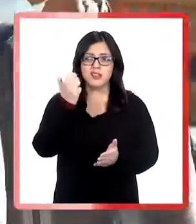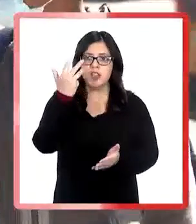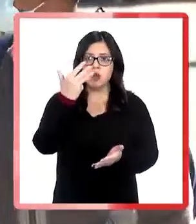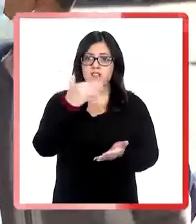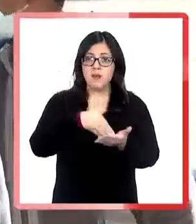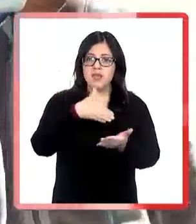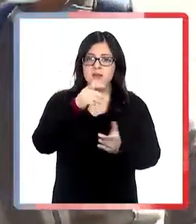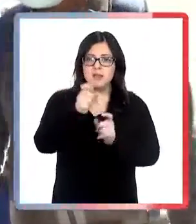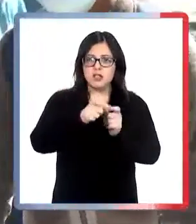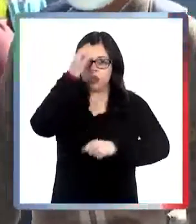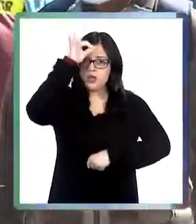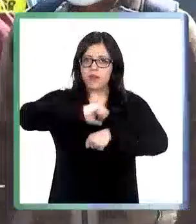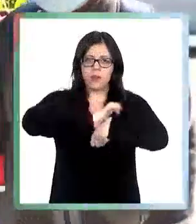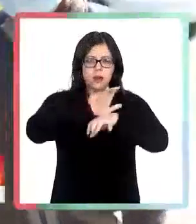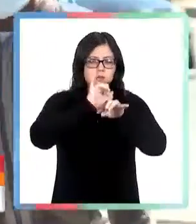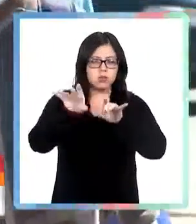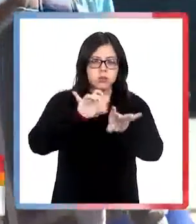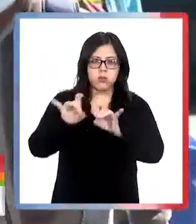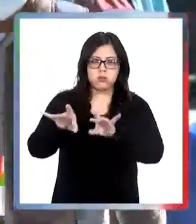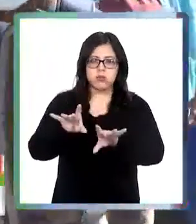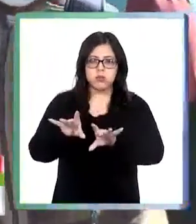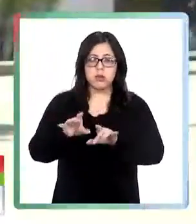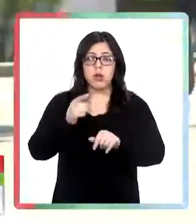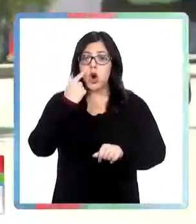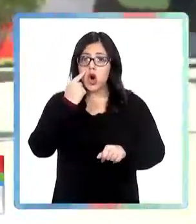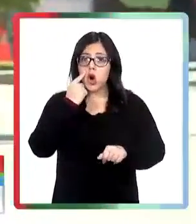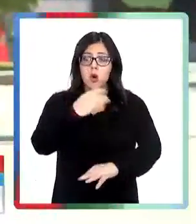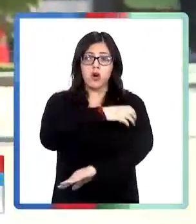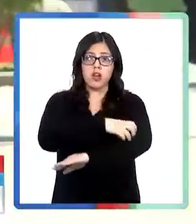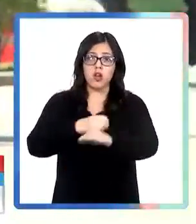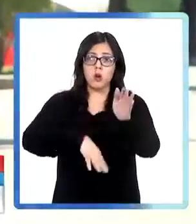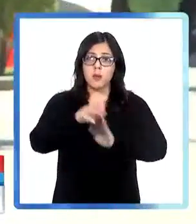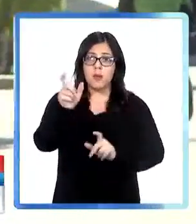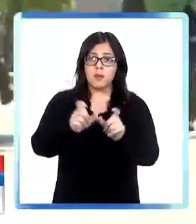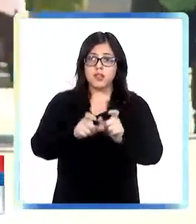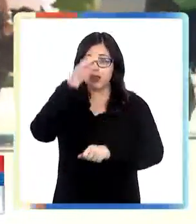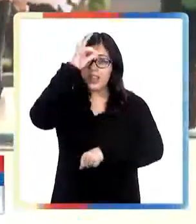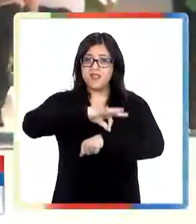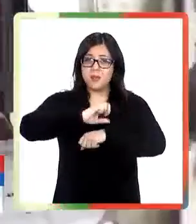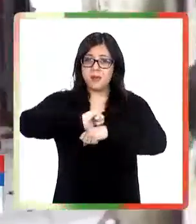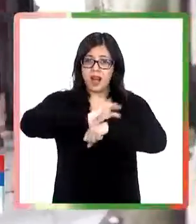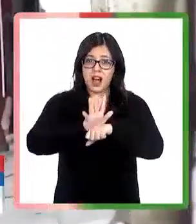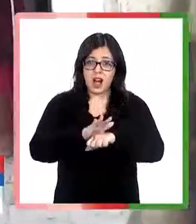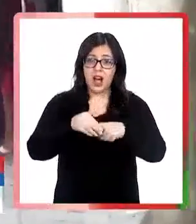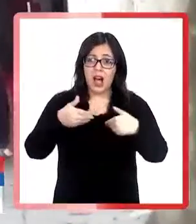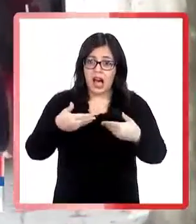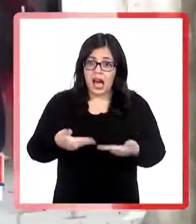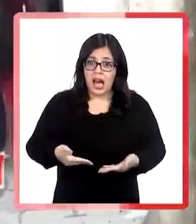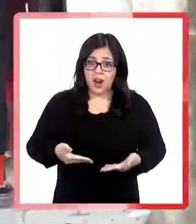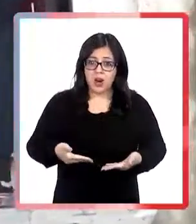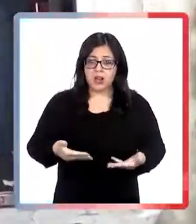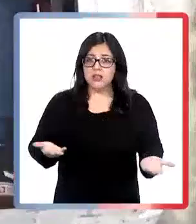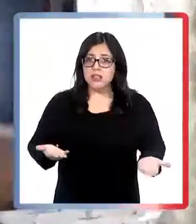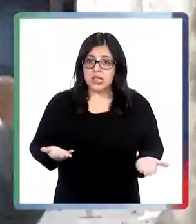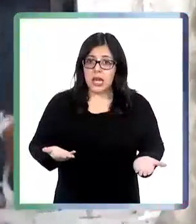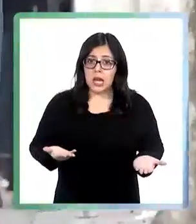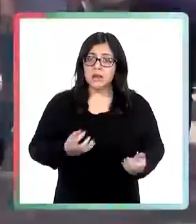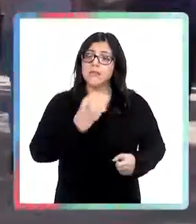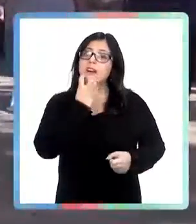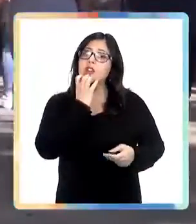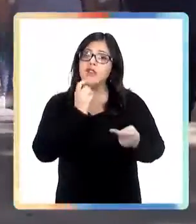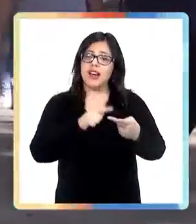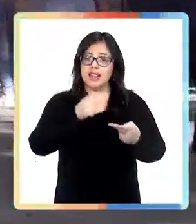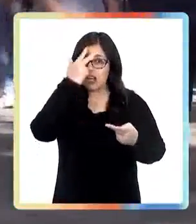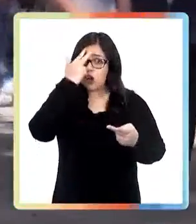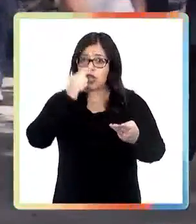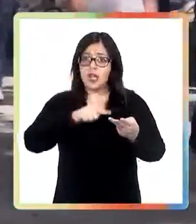casi 9.000 se contagiaron de COVID-19. Atención que las regiones con mayor número de enfermos COVID en esta última semana han sido